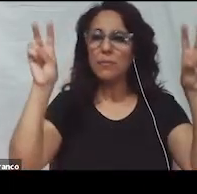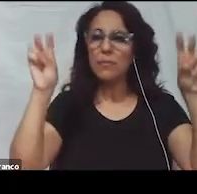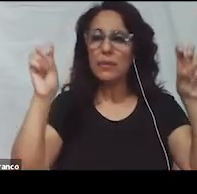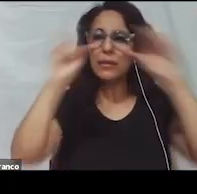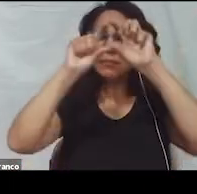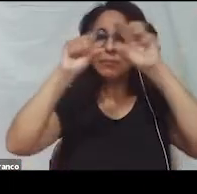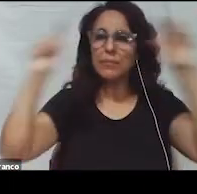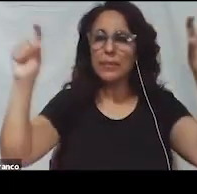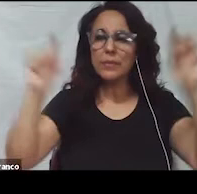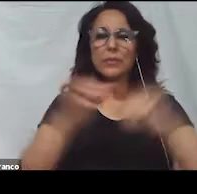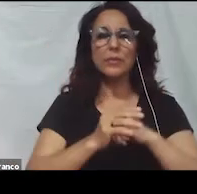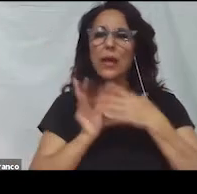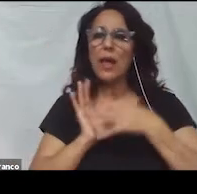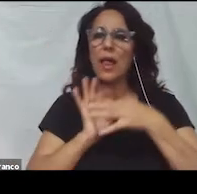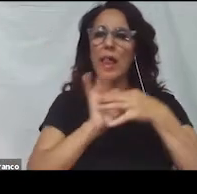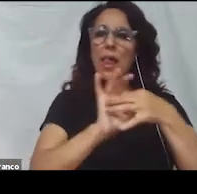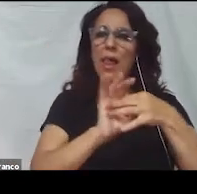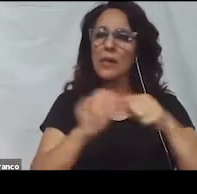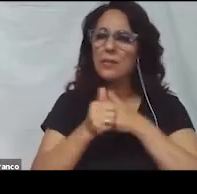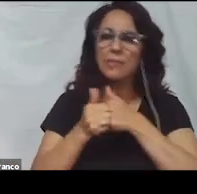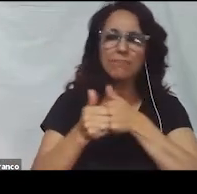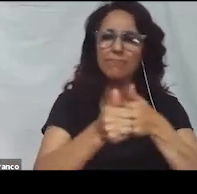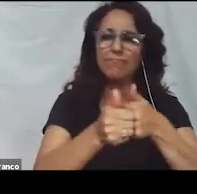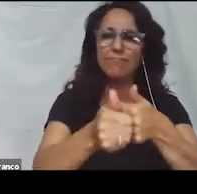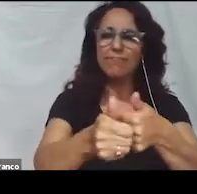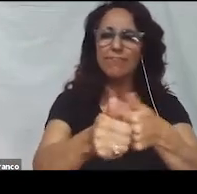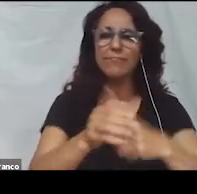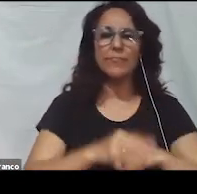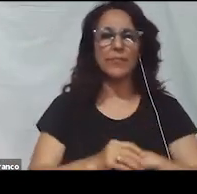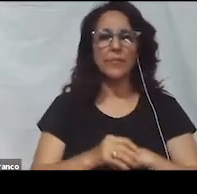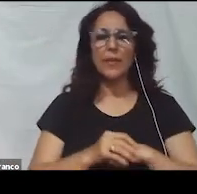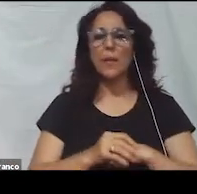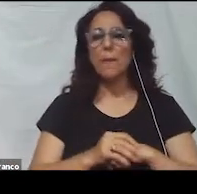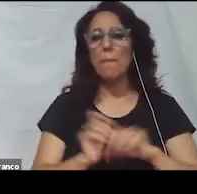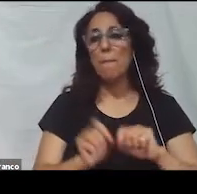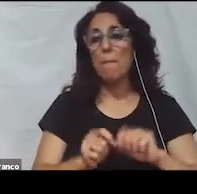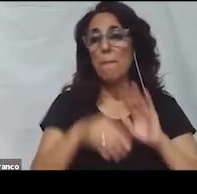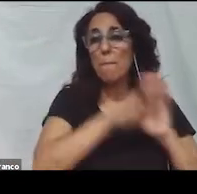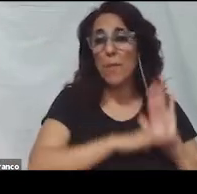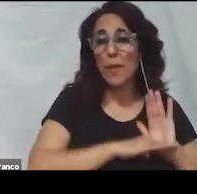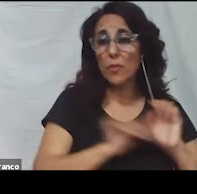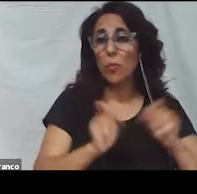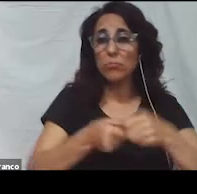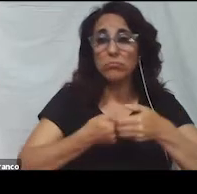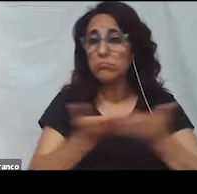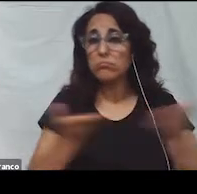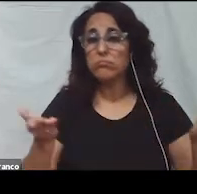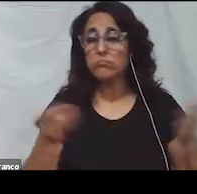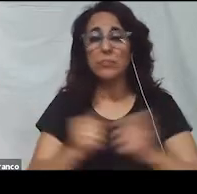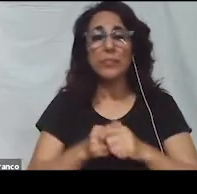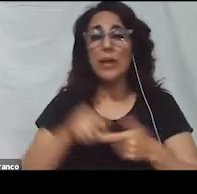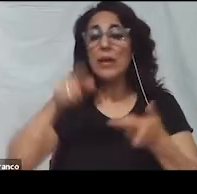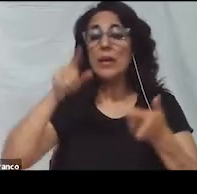La etiqueta nav para los enlaces de navegación, por ejemplo, podría tener un menú, ¿sí? En esa etiqueta. La